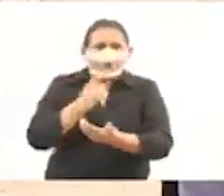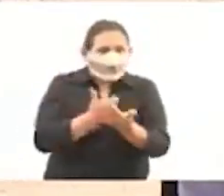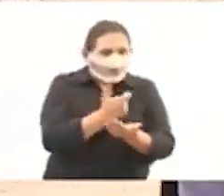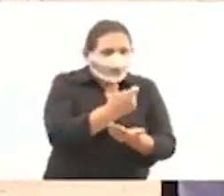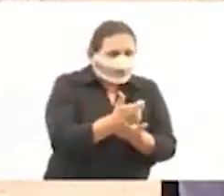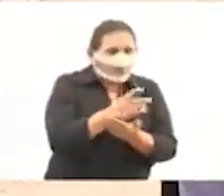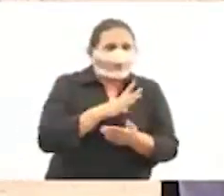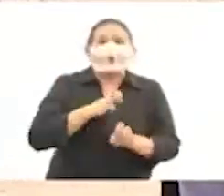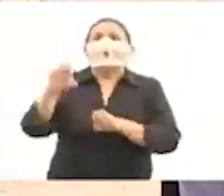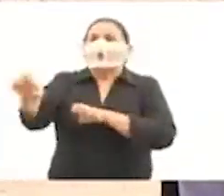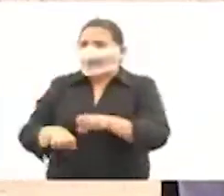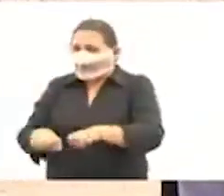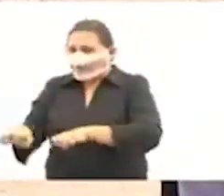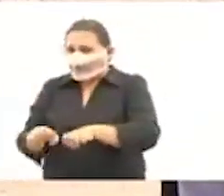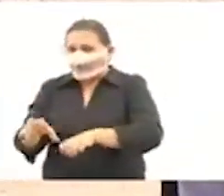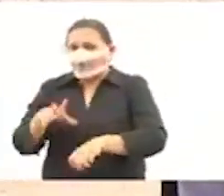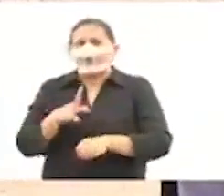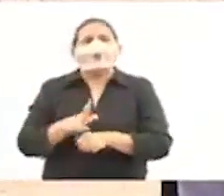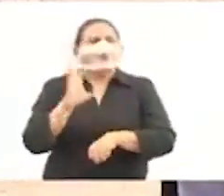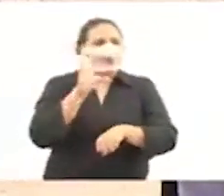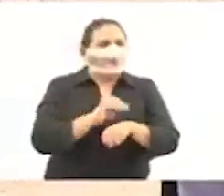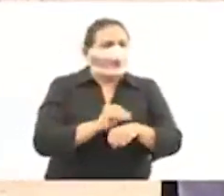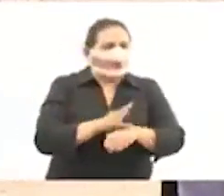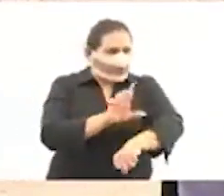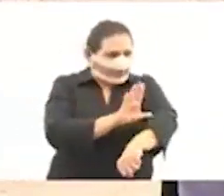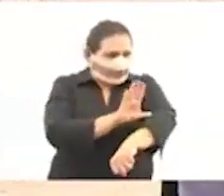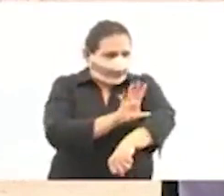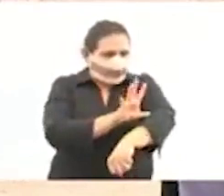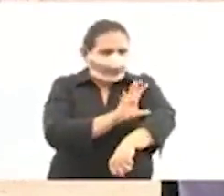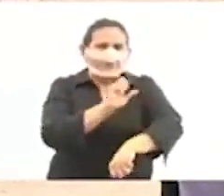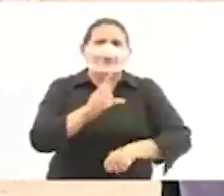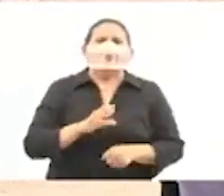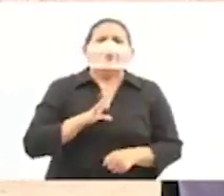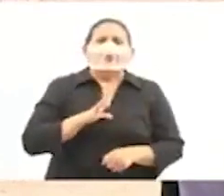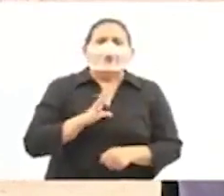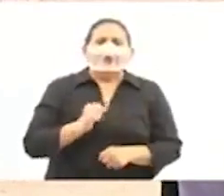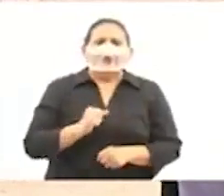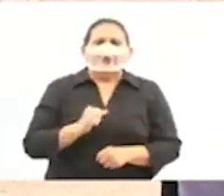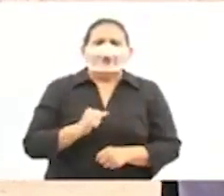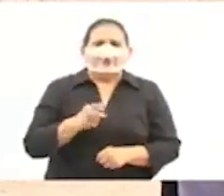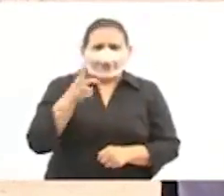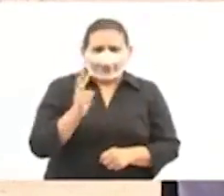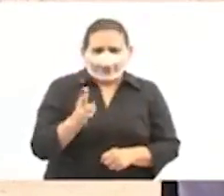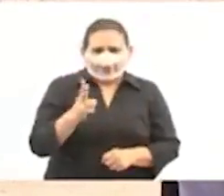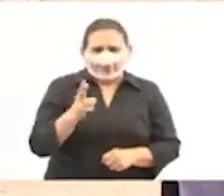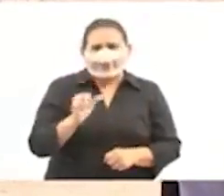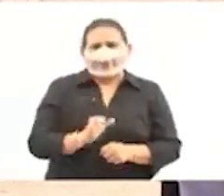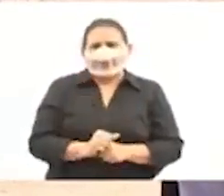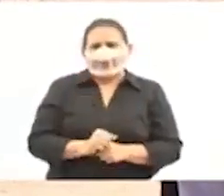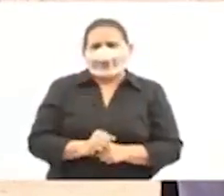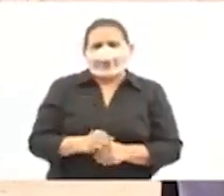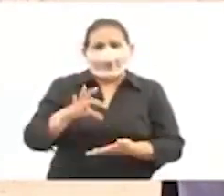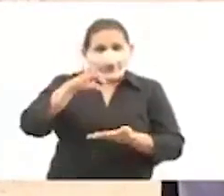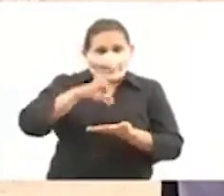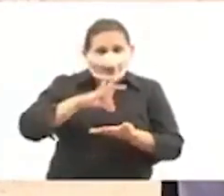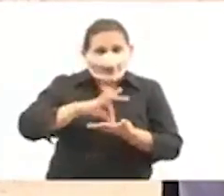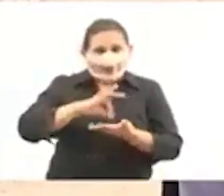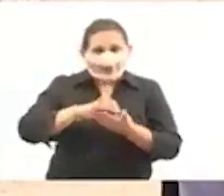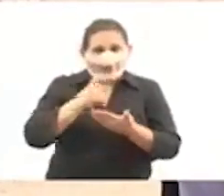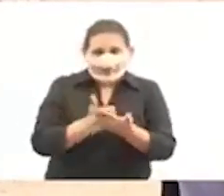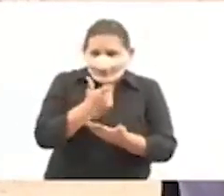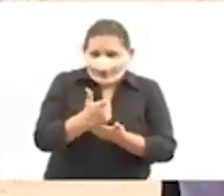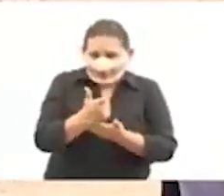hay empleo hay generación del envío de energía hay por supuesto también ahorros en tarifas eléctricas